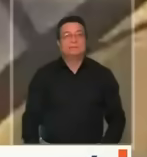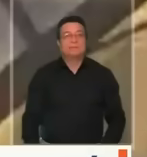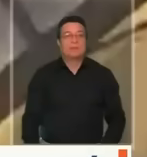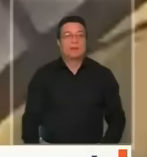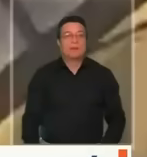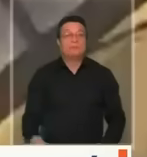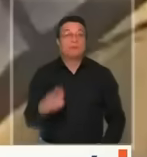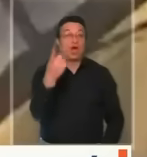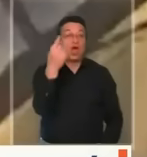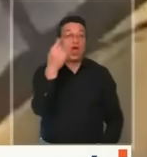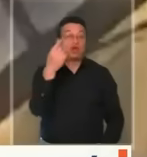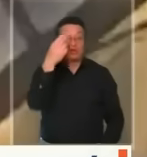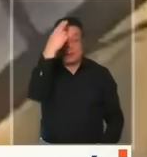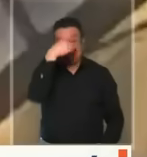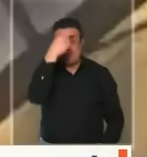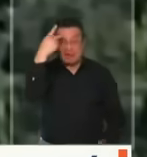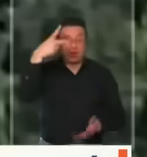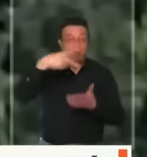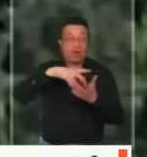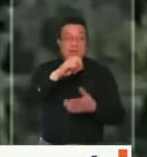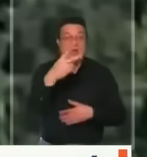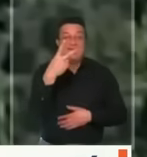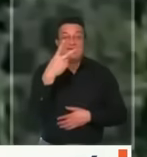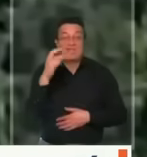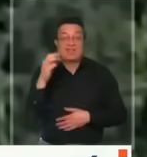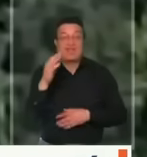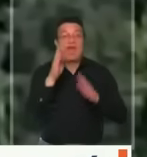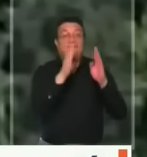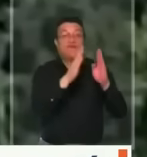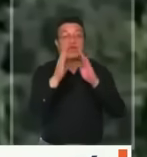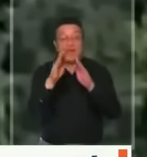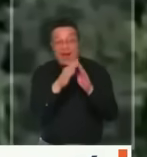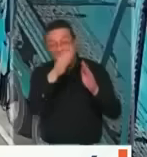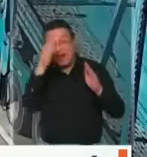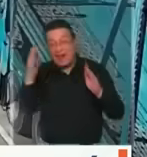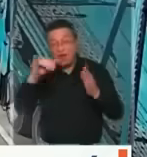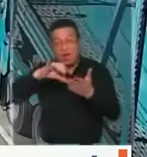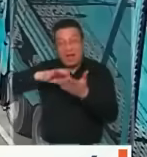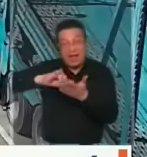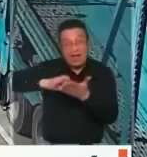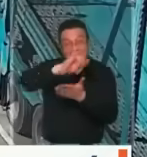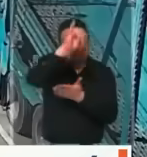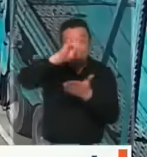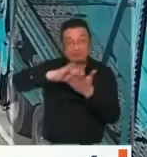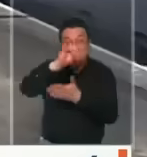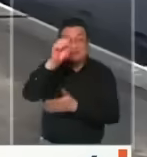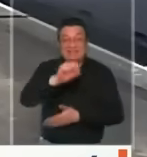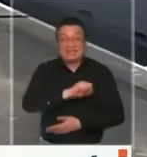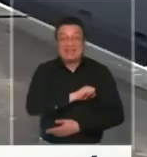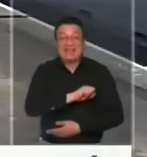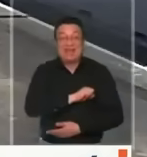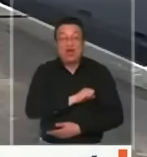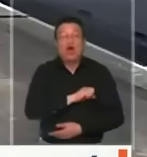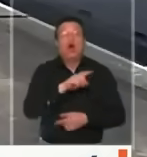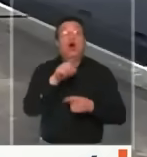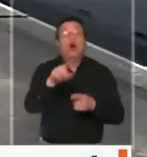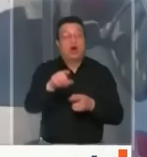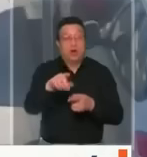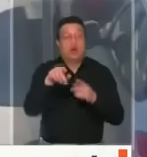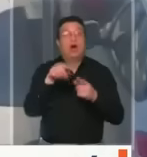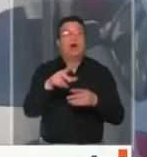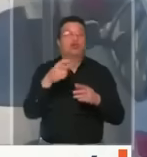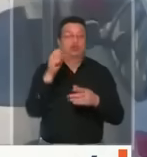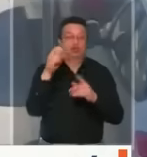El 11 de marzo del 2020, en bodegas contiguas al aeropuerto de Santiago, tuvo lugar el segundo asalto más millonario de